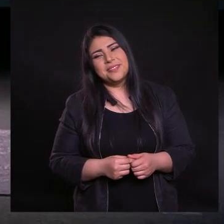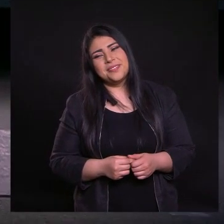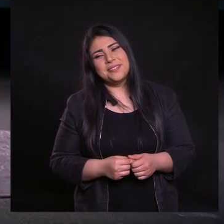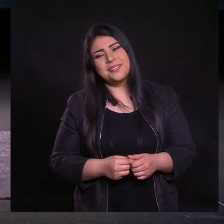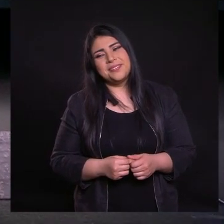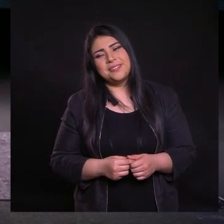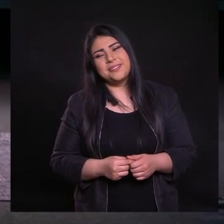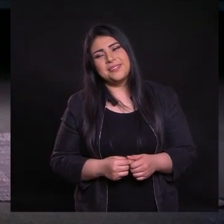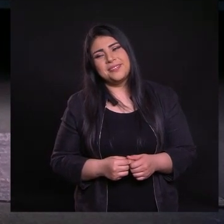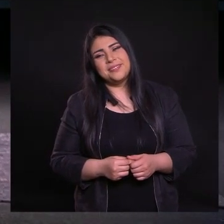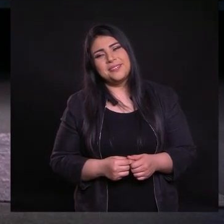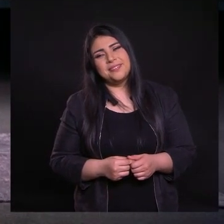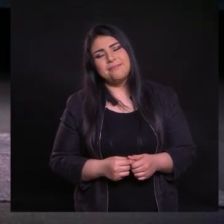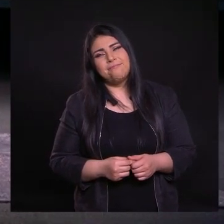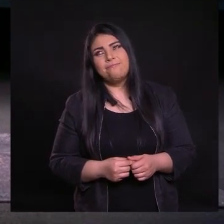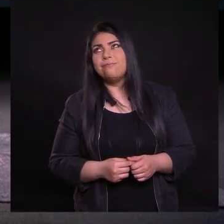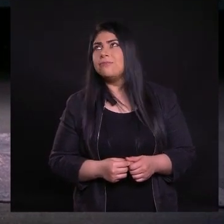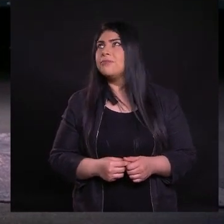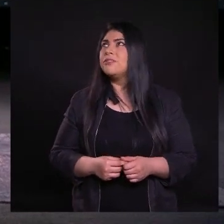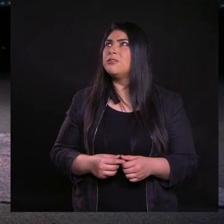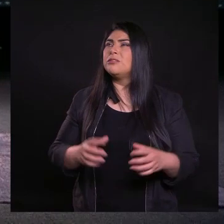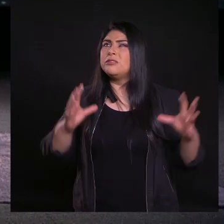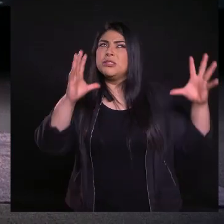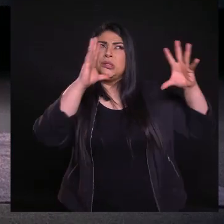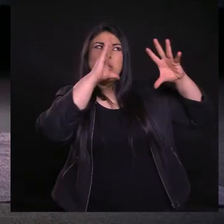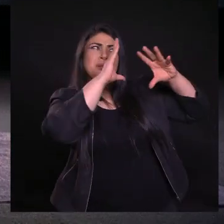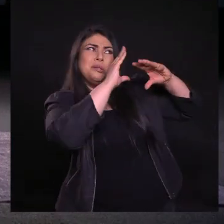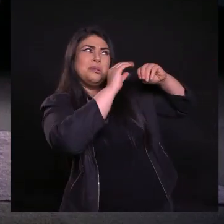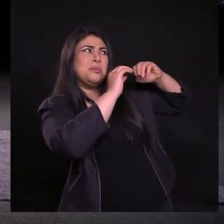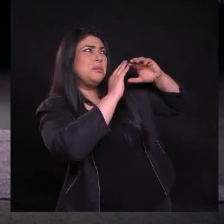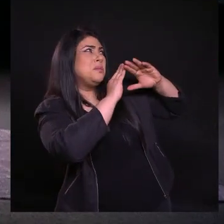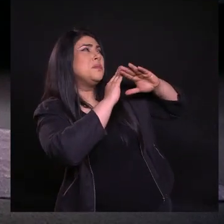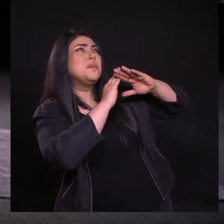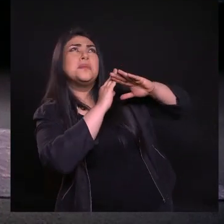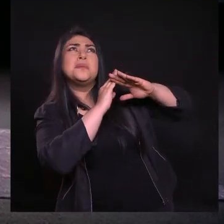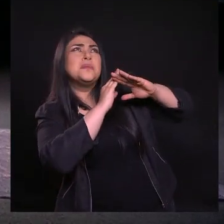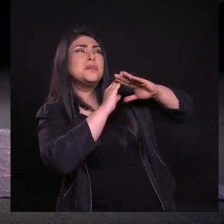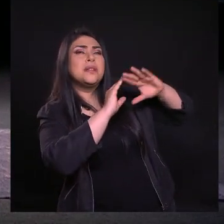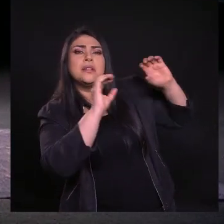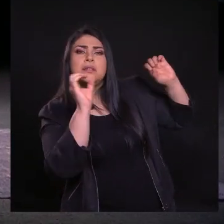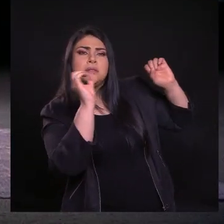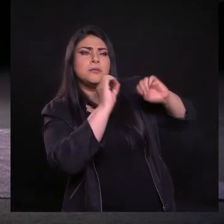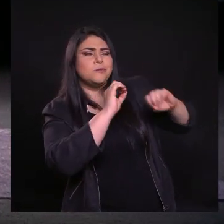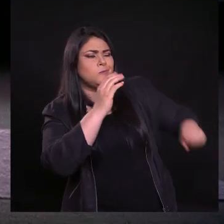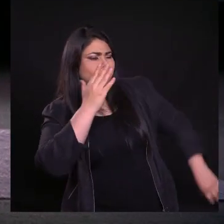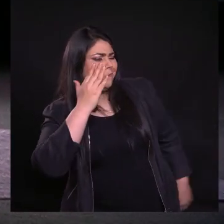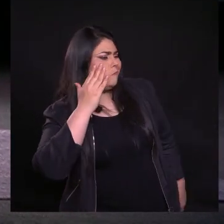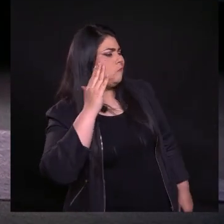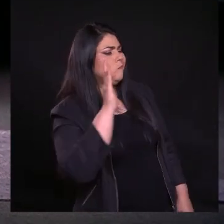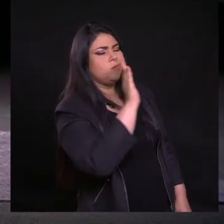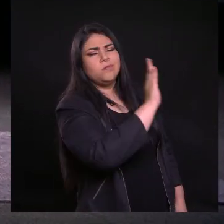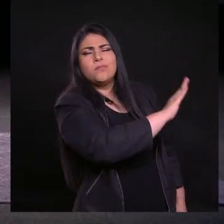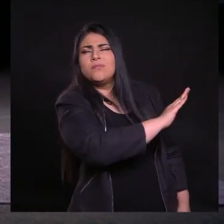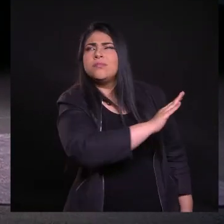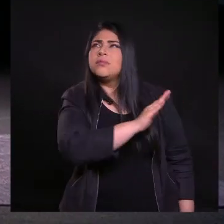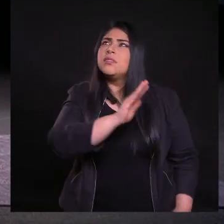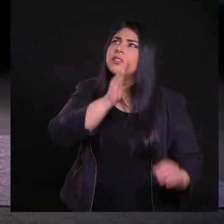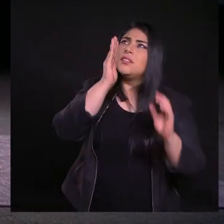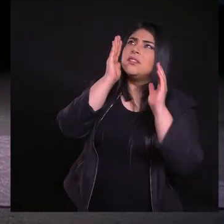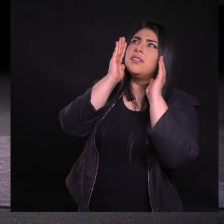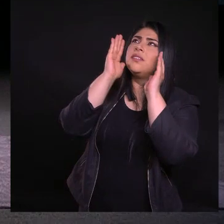no le sigas poniendo atención a esas tinieblas que te están queriendo rodear atormentar y mal influenciar no no no